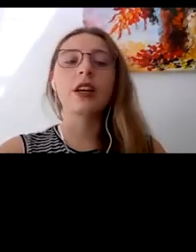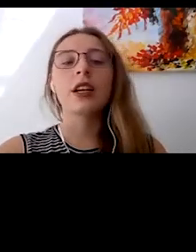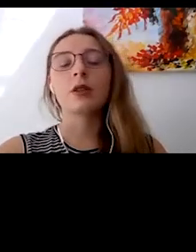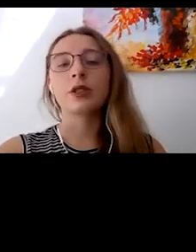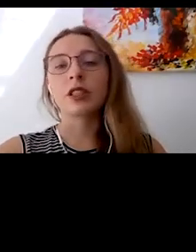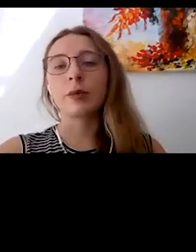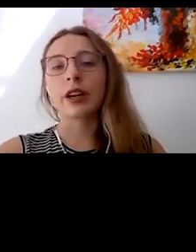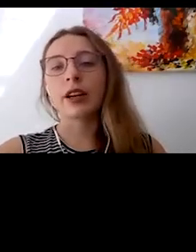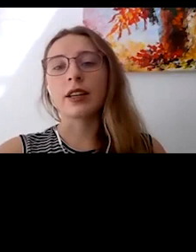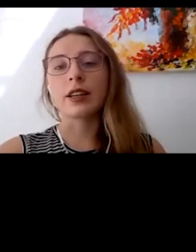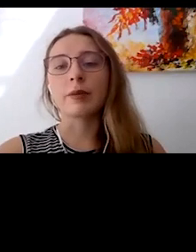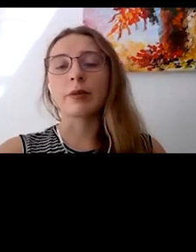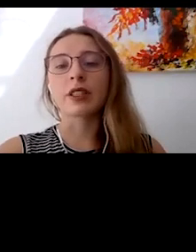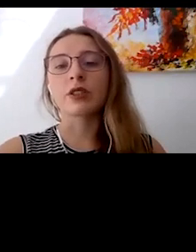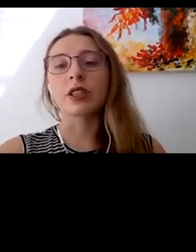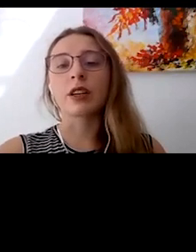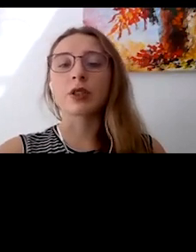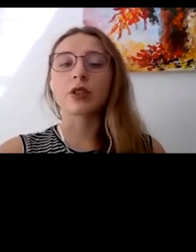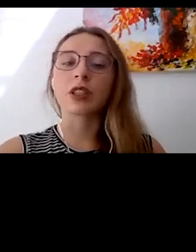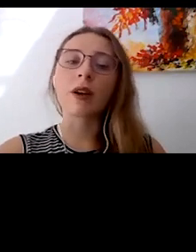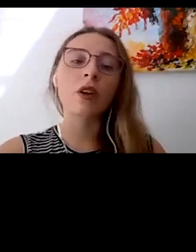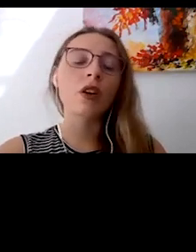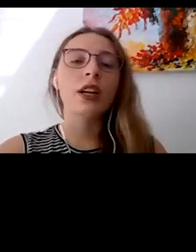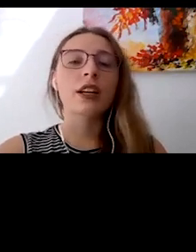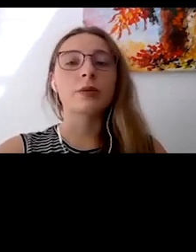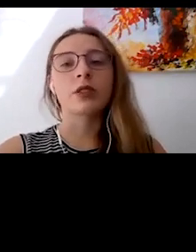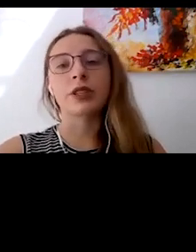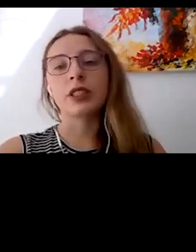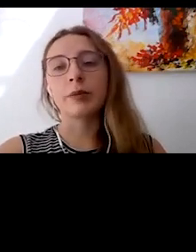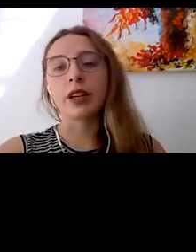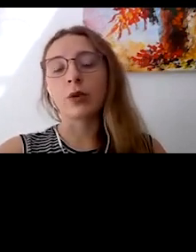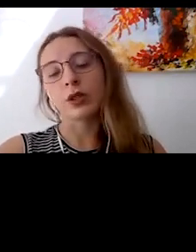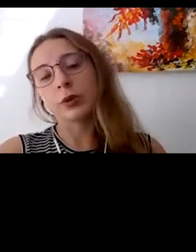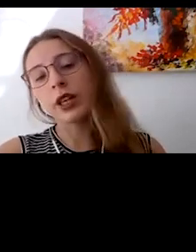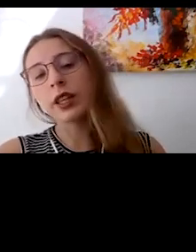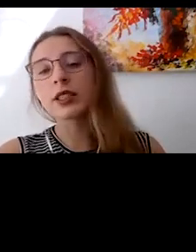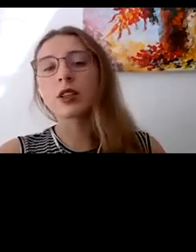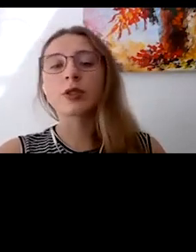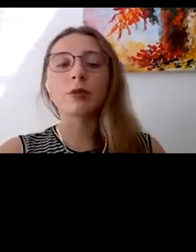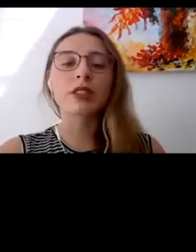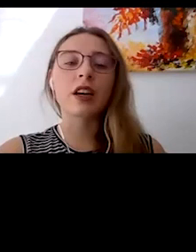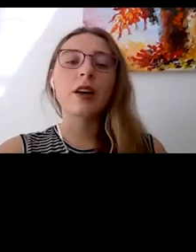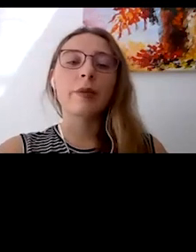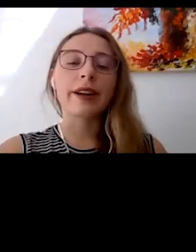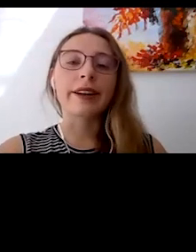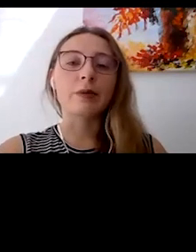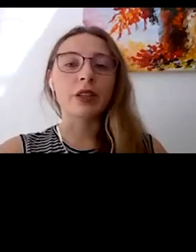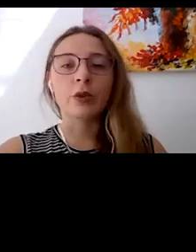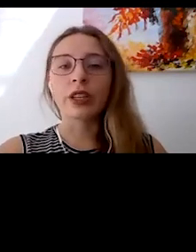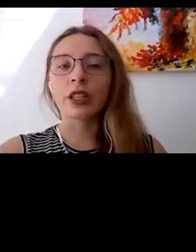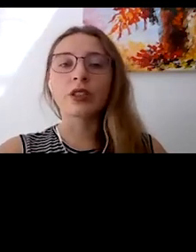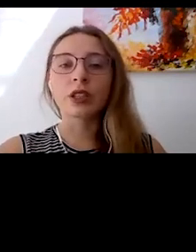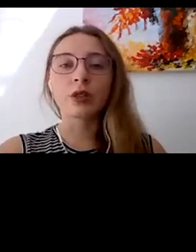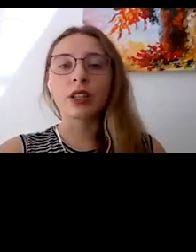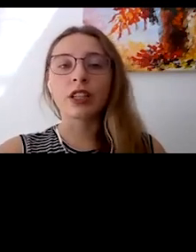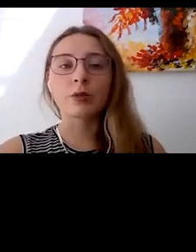Higiene, la Comisión Mixta para la implementación del Reglamento Interior de Trabajo, la Comisión Mixta para el Cuadro de Antigüedades, la Comisión Mixta para el PTU